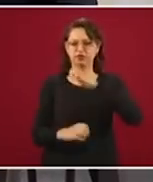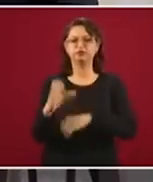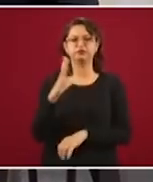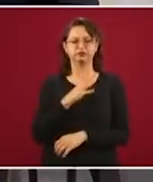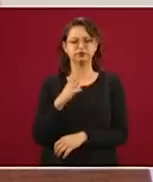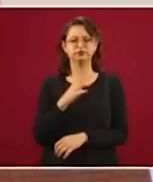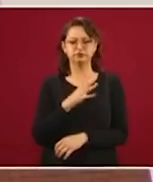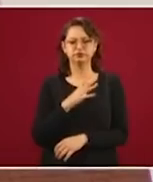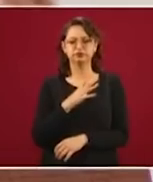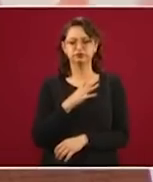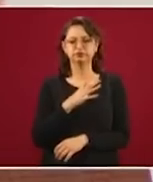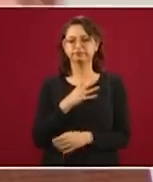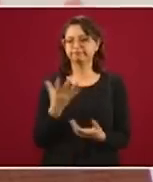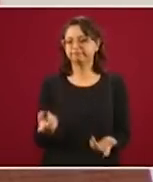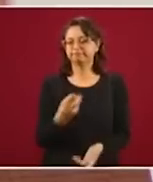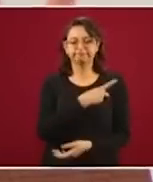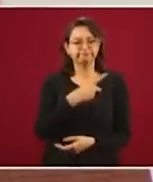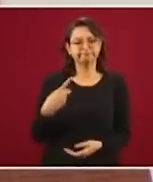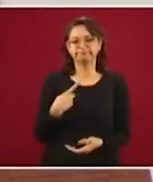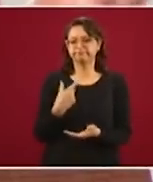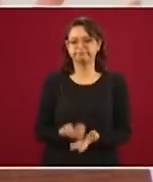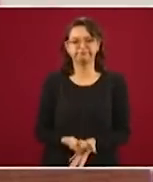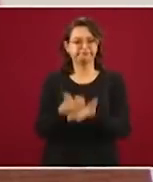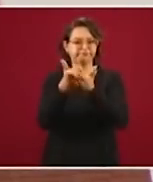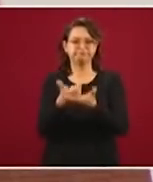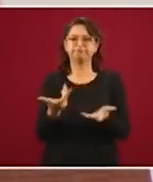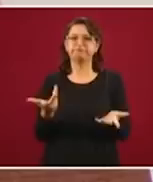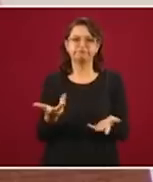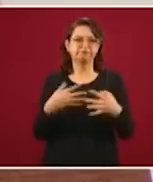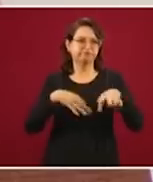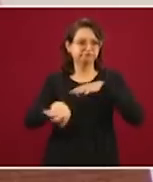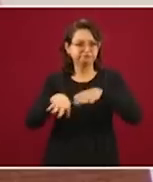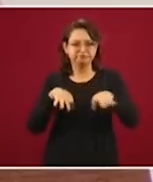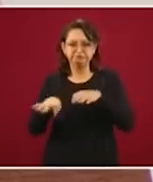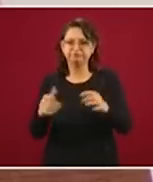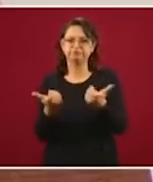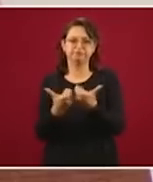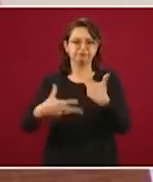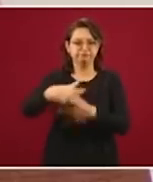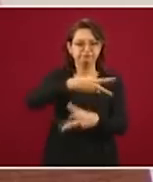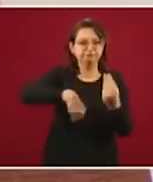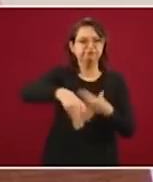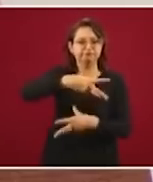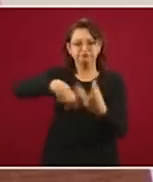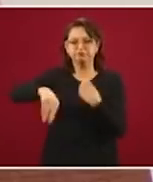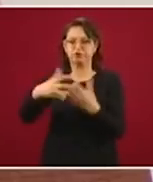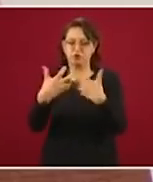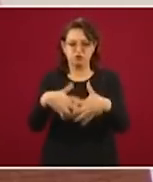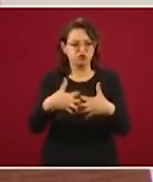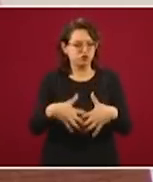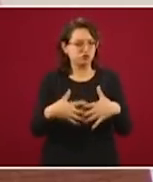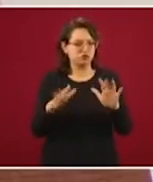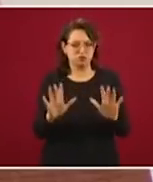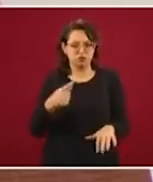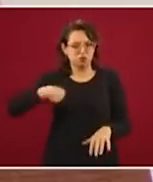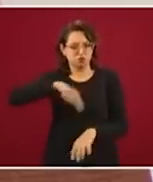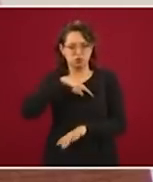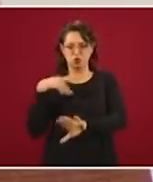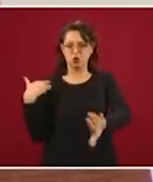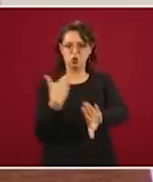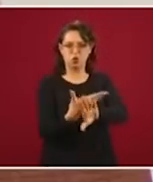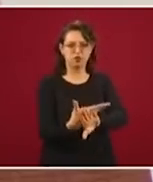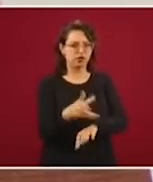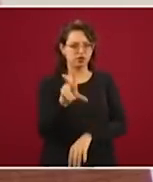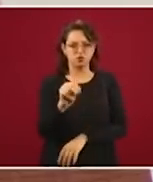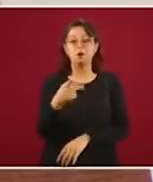que ayuda a generar riqueza, ayuda a que funcione la economía nacional, que quede muy claro. De lo que sí